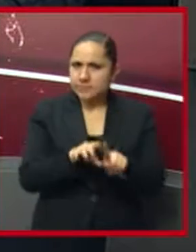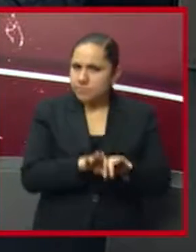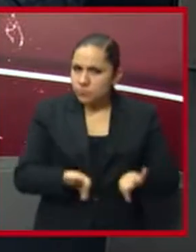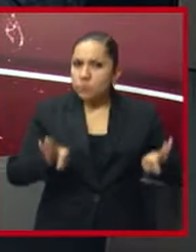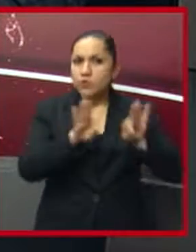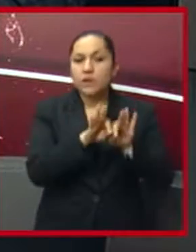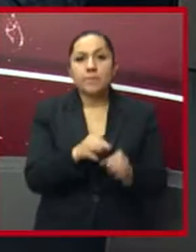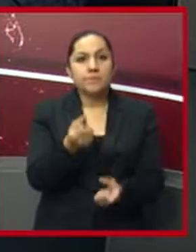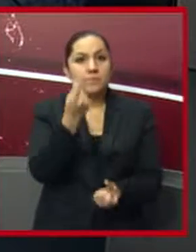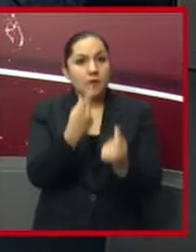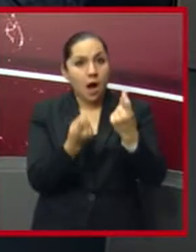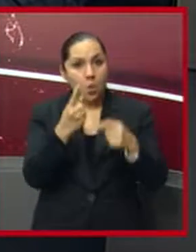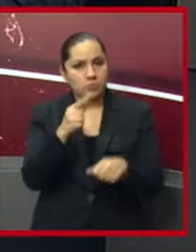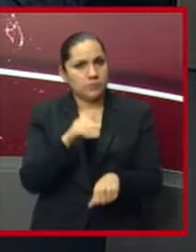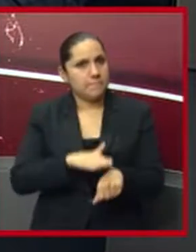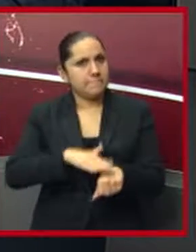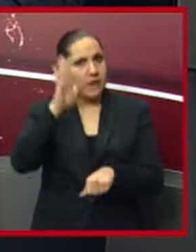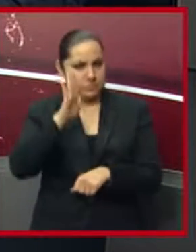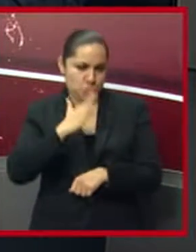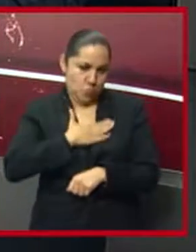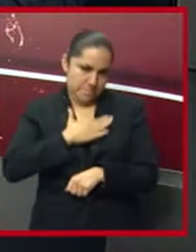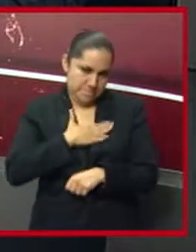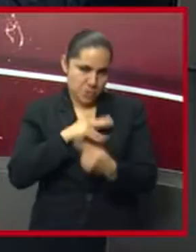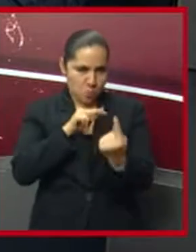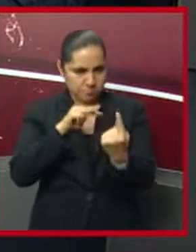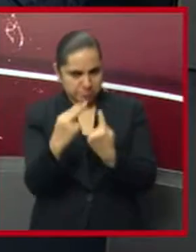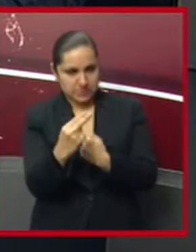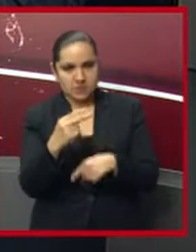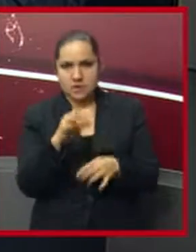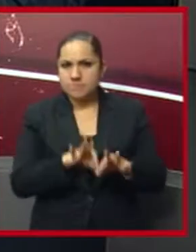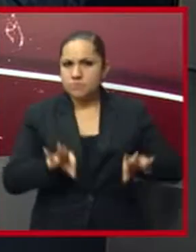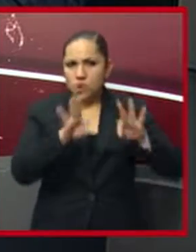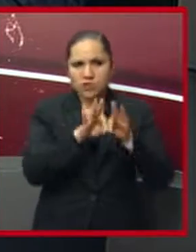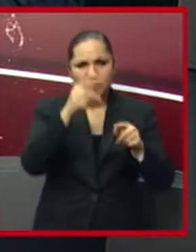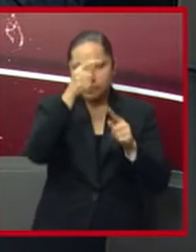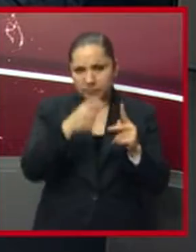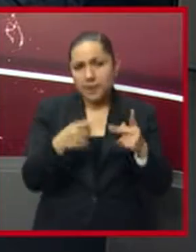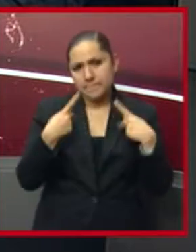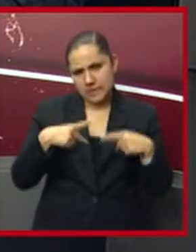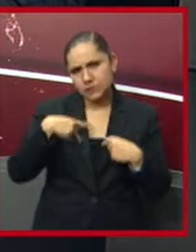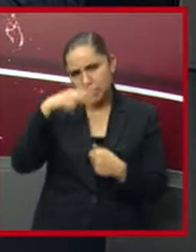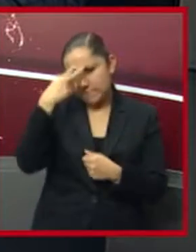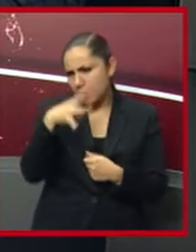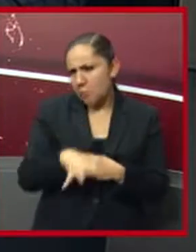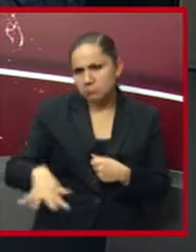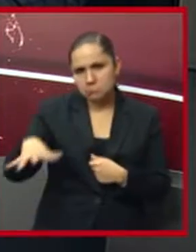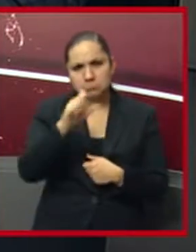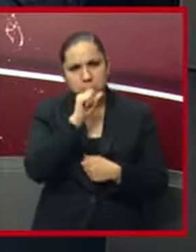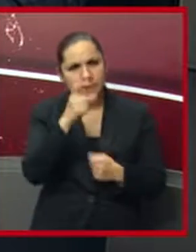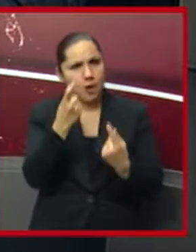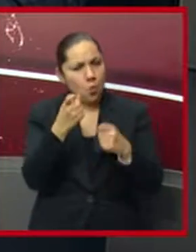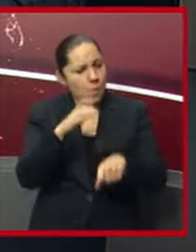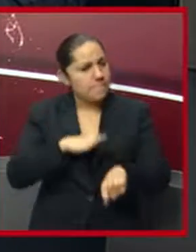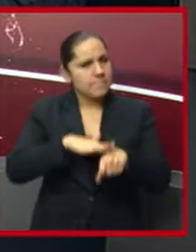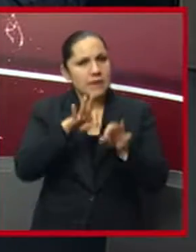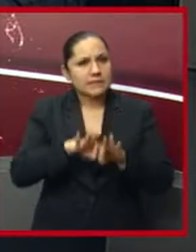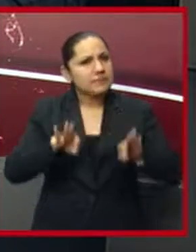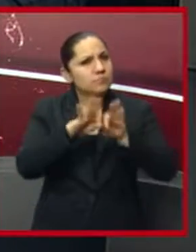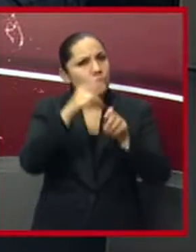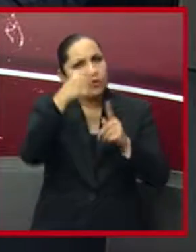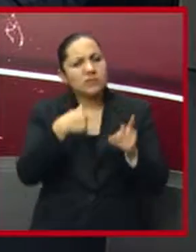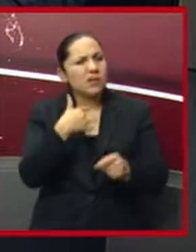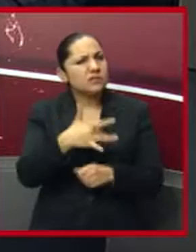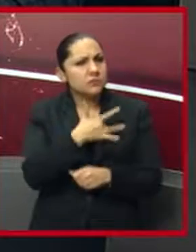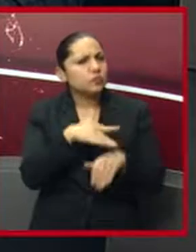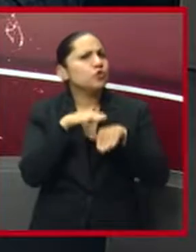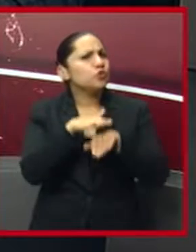de especial relevancia para mi persona y para todos los ciudadanos, que yo considero al menos que son relevantes, que son aquellas en materia de